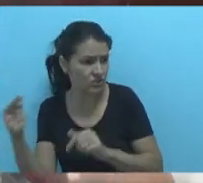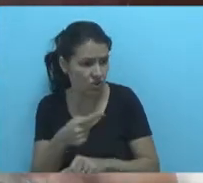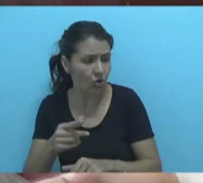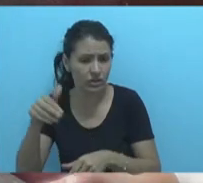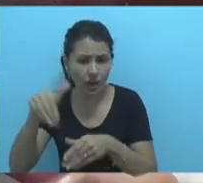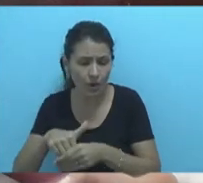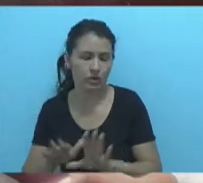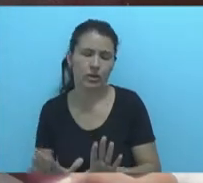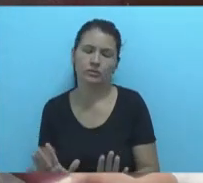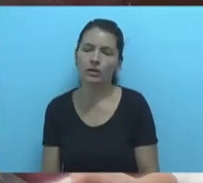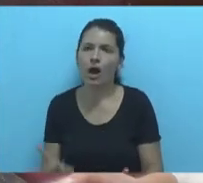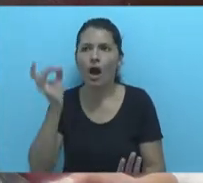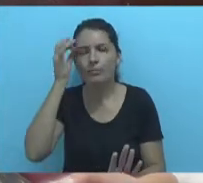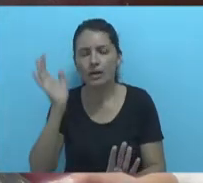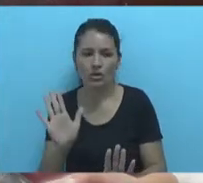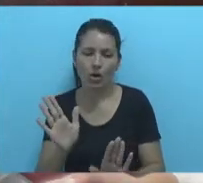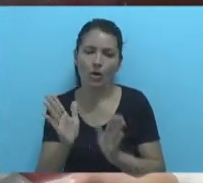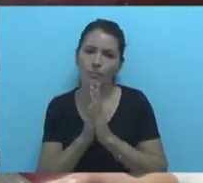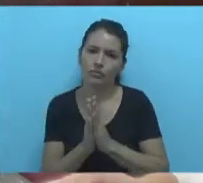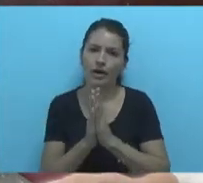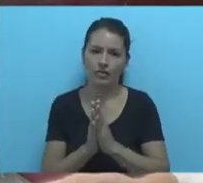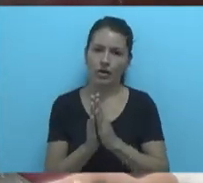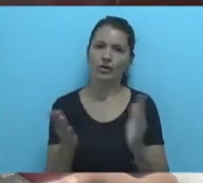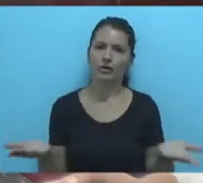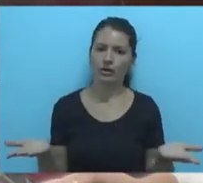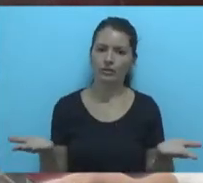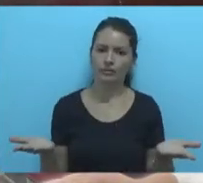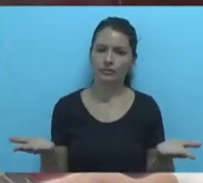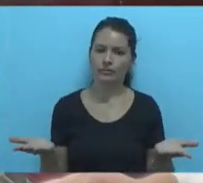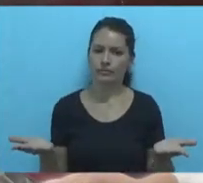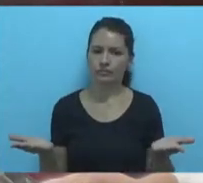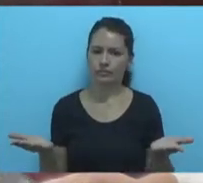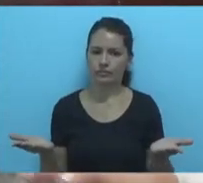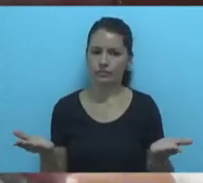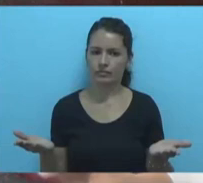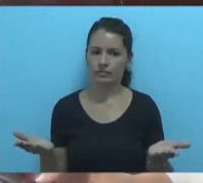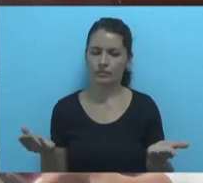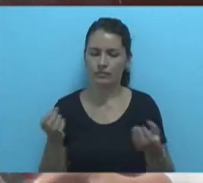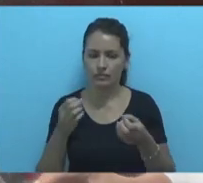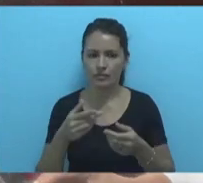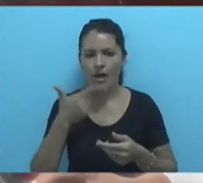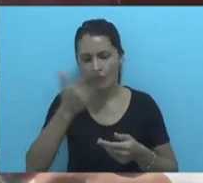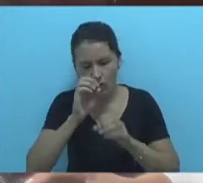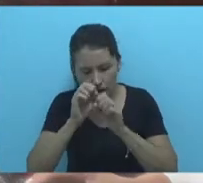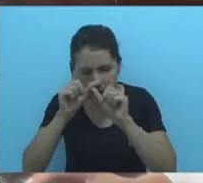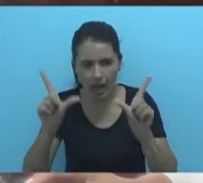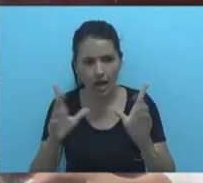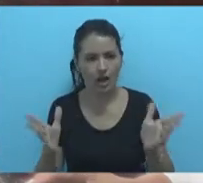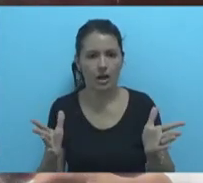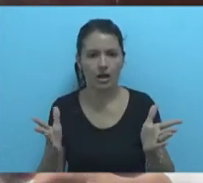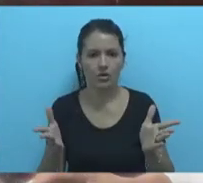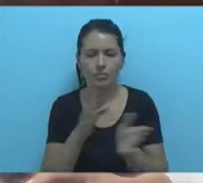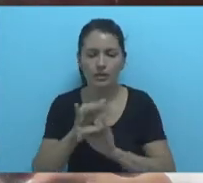pero digo, tenemos que ser medianamente claro en las cosas que decimos. Si la cuestión